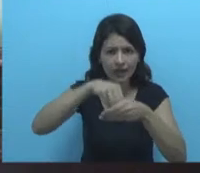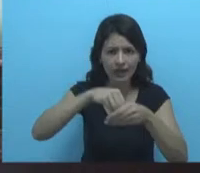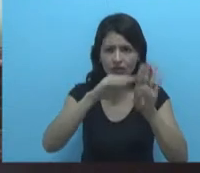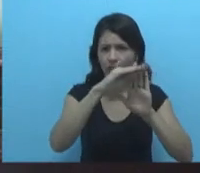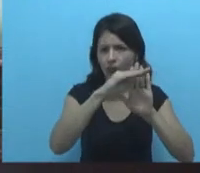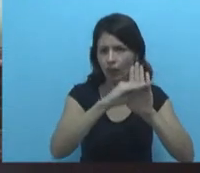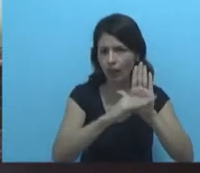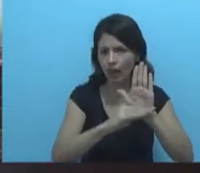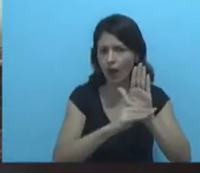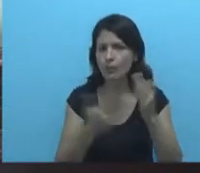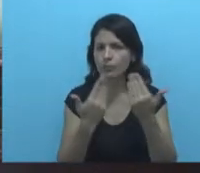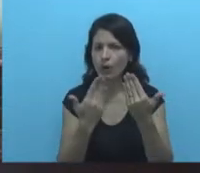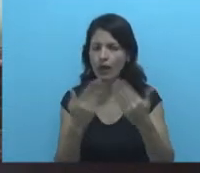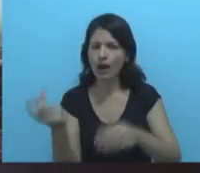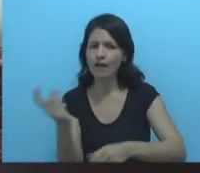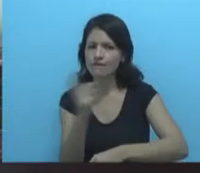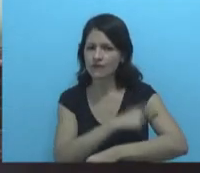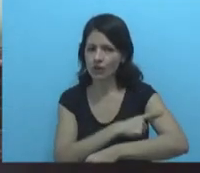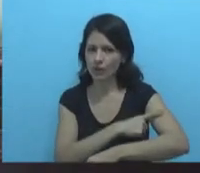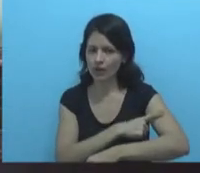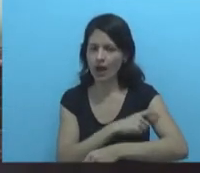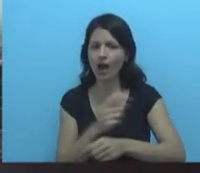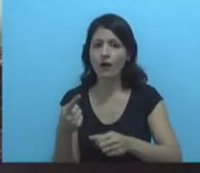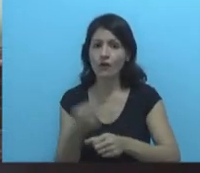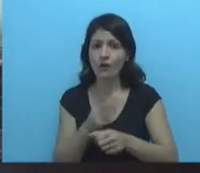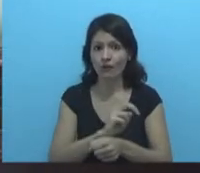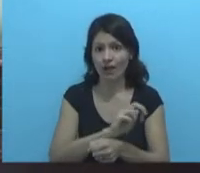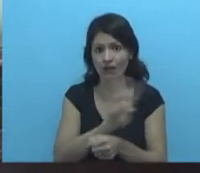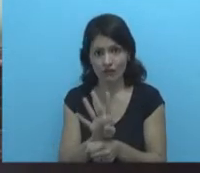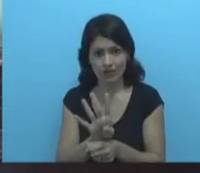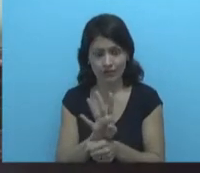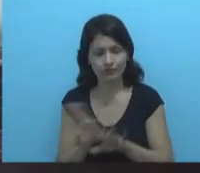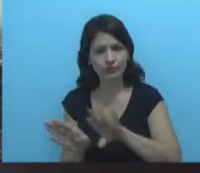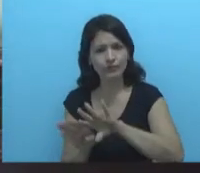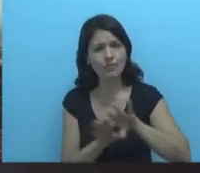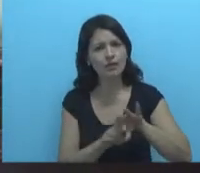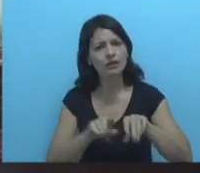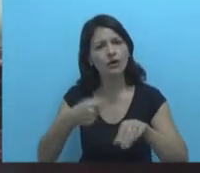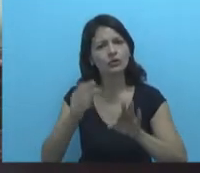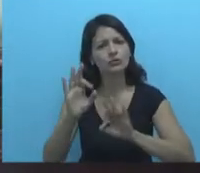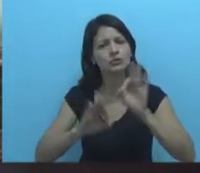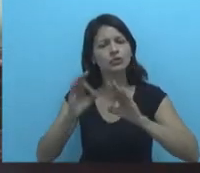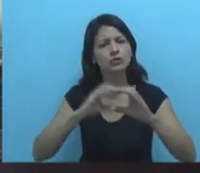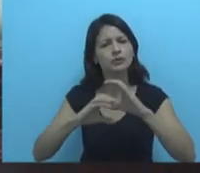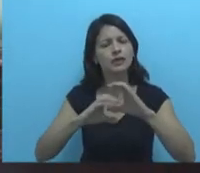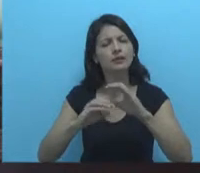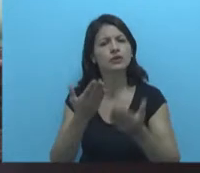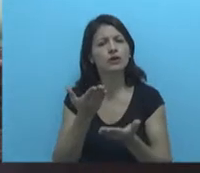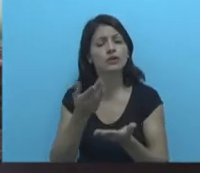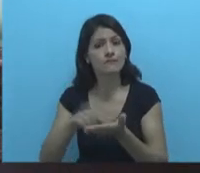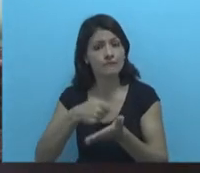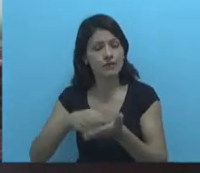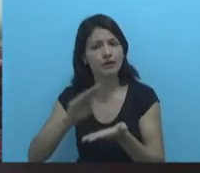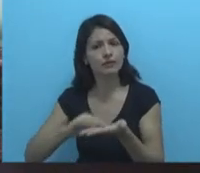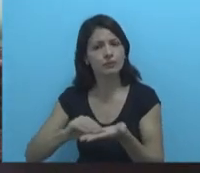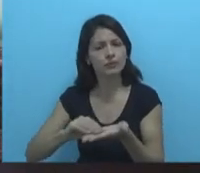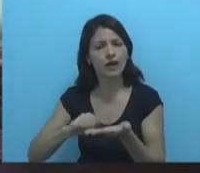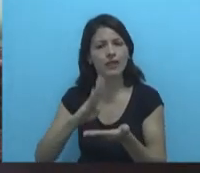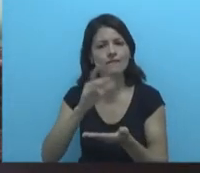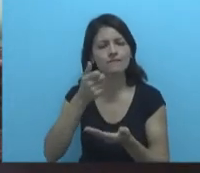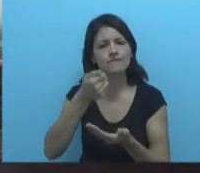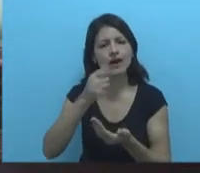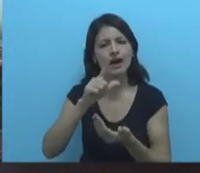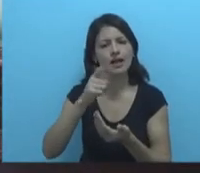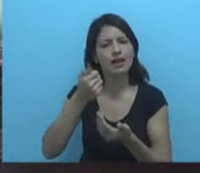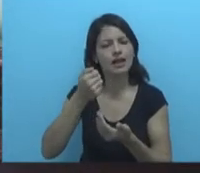Proyecto de comunicación 43.270, diputada Balaguer, por el cual se solicita disponga gestionar ante el Gobierno Nacional para promover